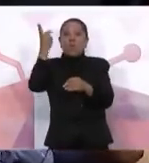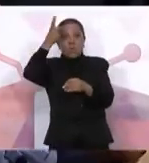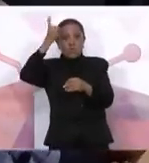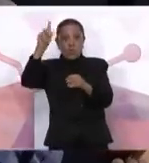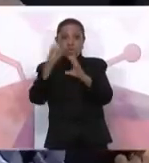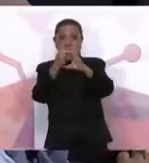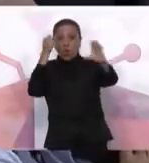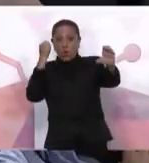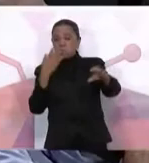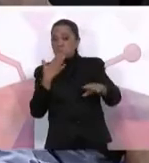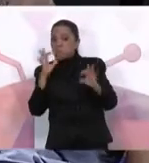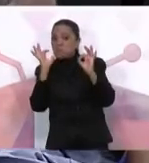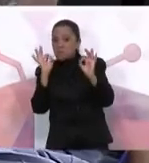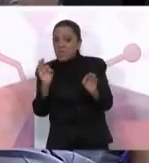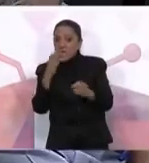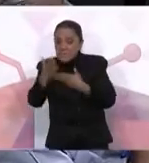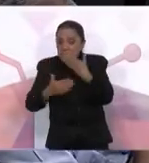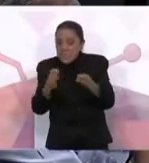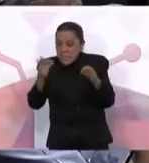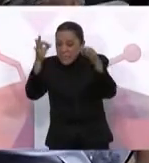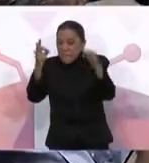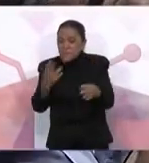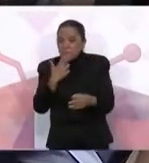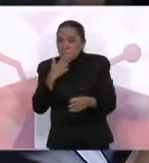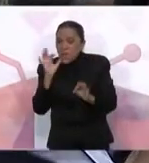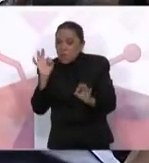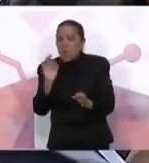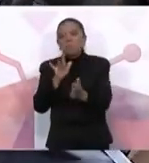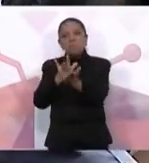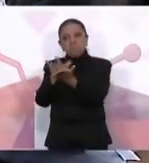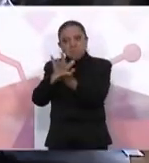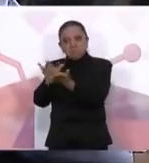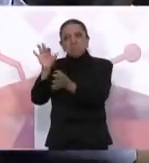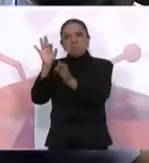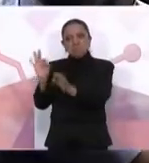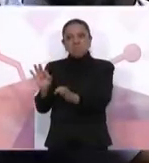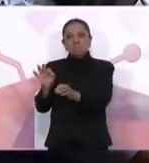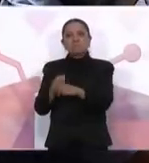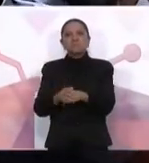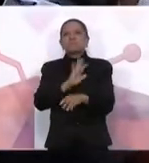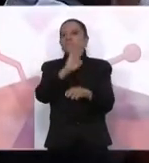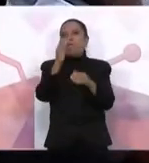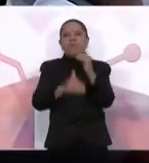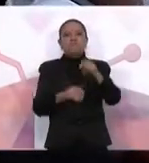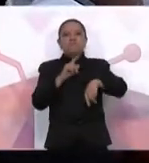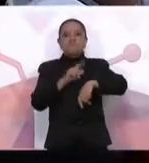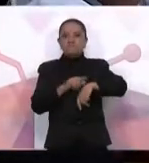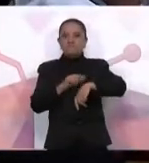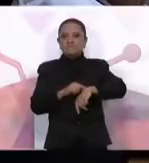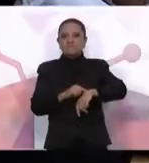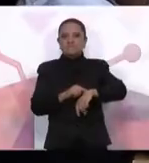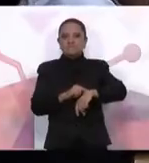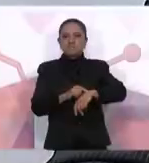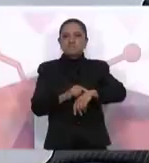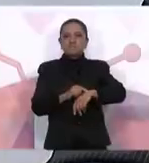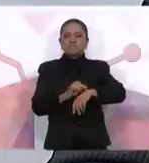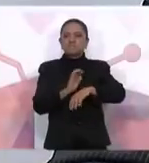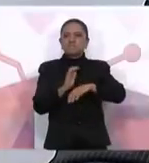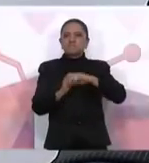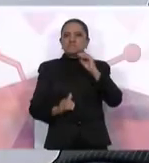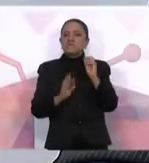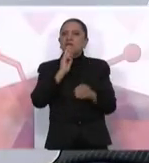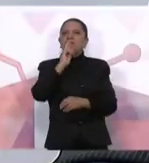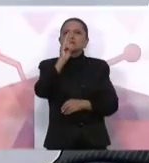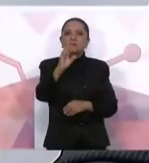servicio su vehículo bien culmina el tiempo de jorge 1000 respondiente en la primera ronda a víctor caballero en el orden preestablecido